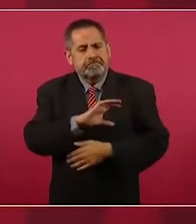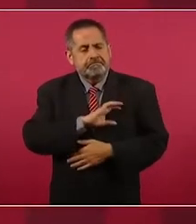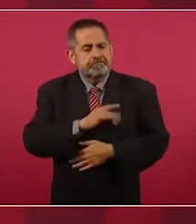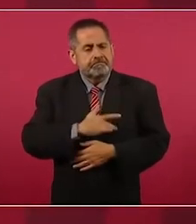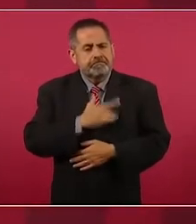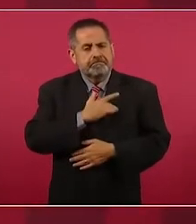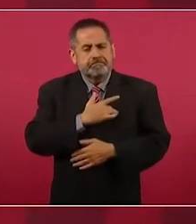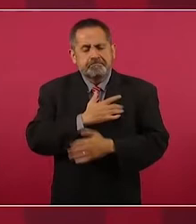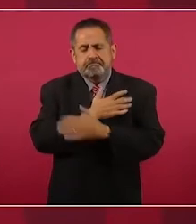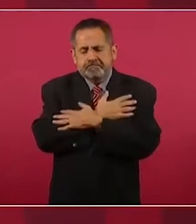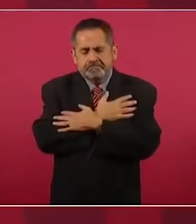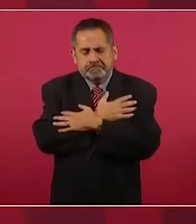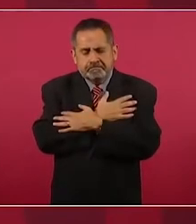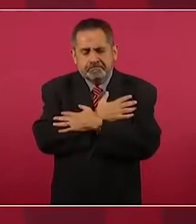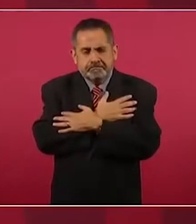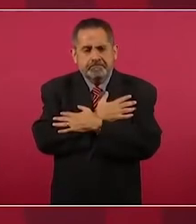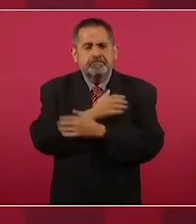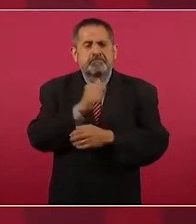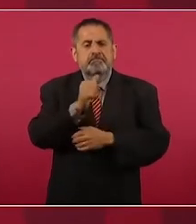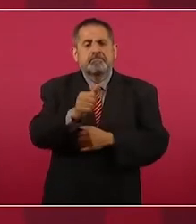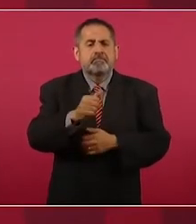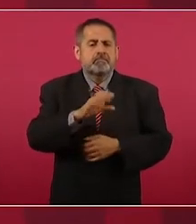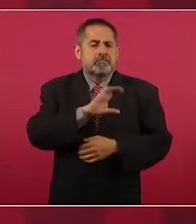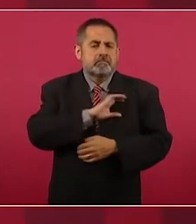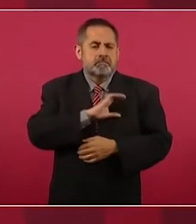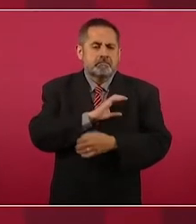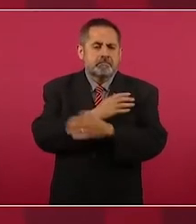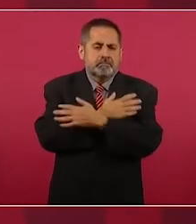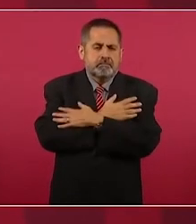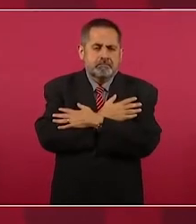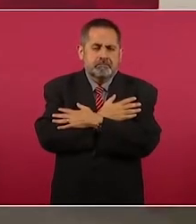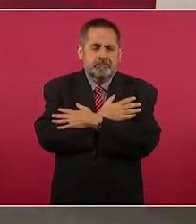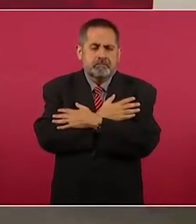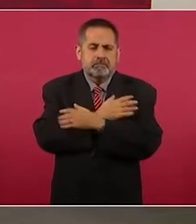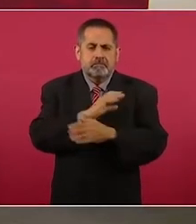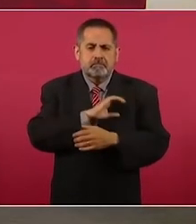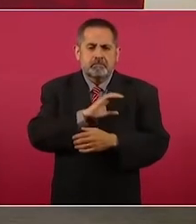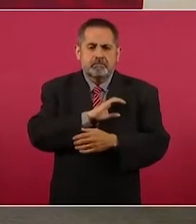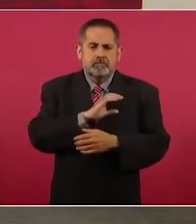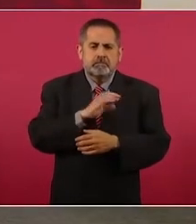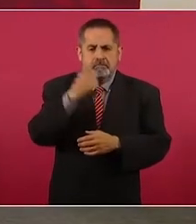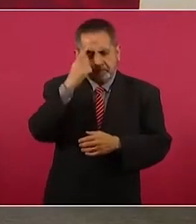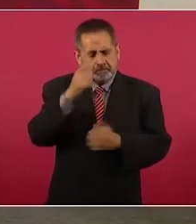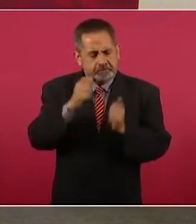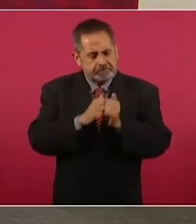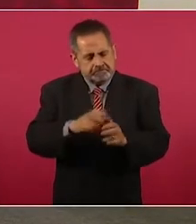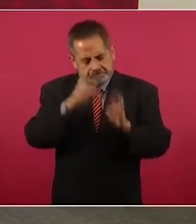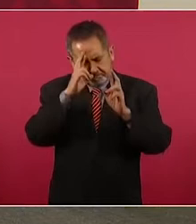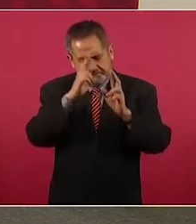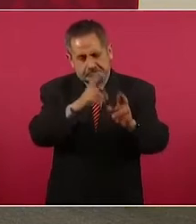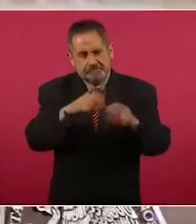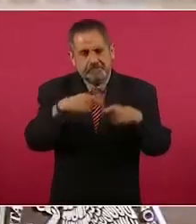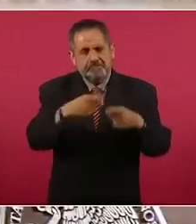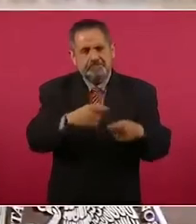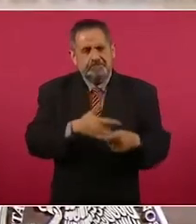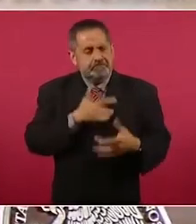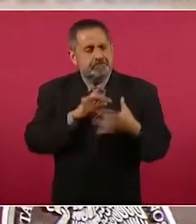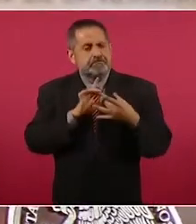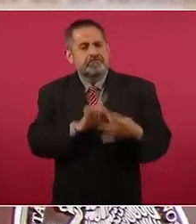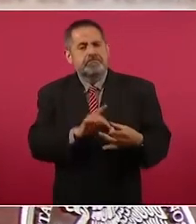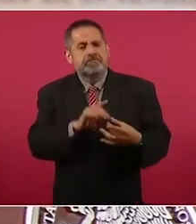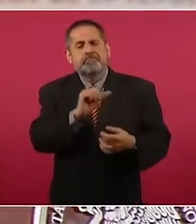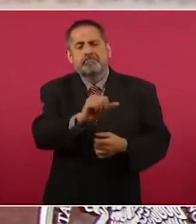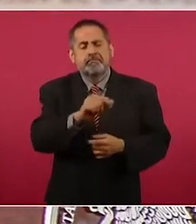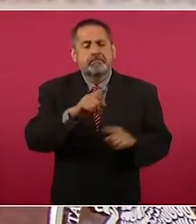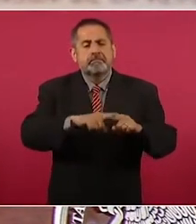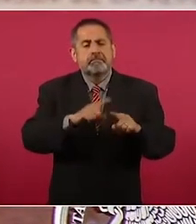abrazo fraterno, nuestro abrazo cariñoso, fraterno, respetuoso, solidario